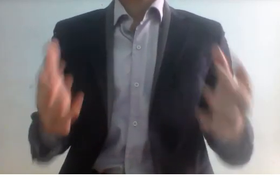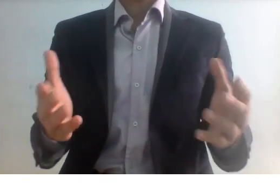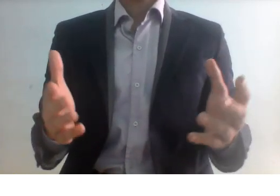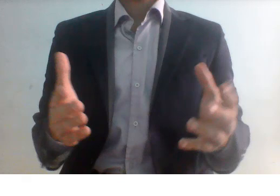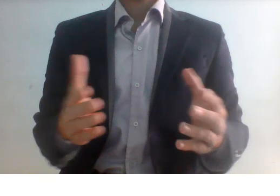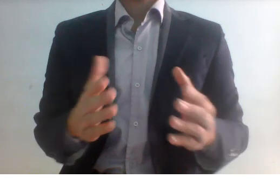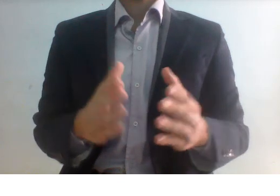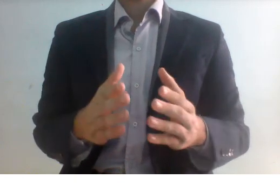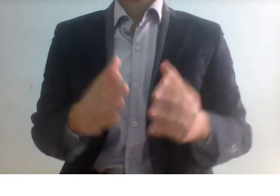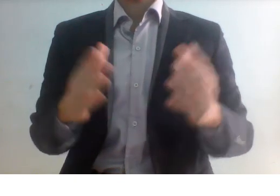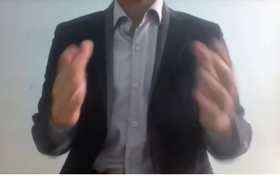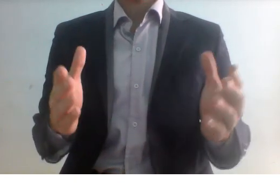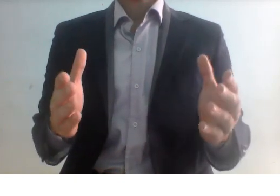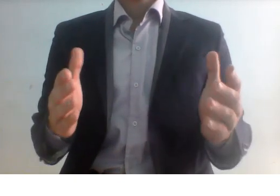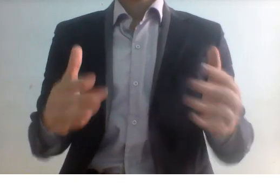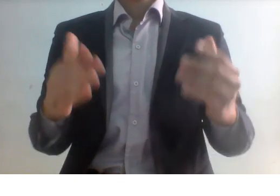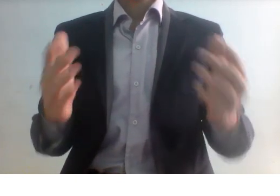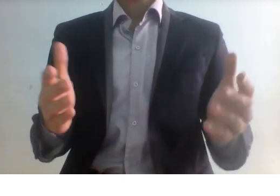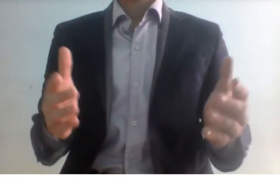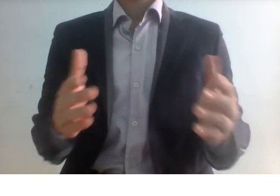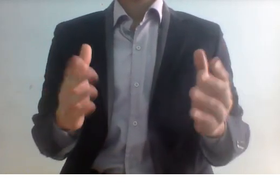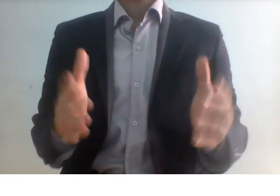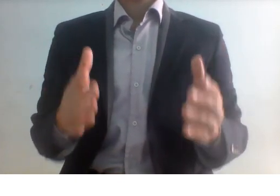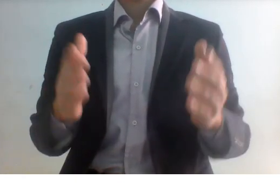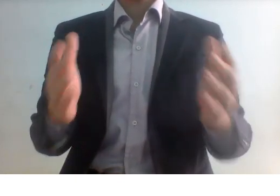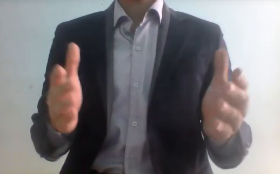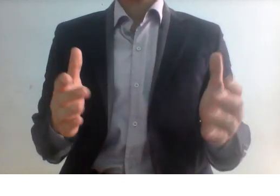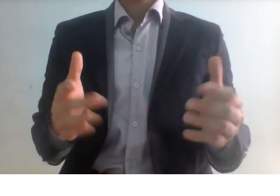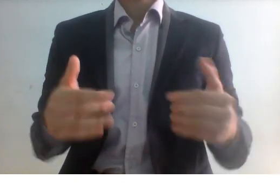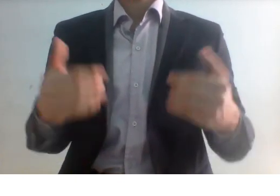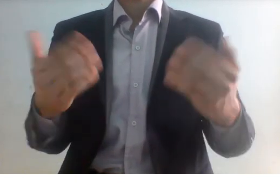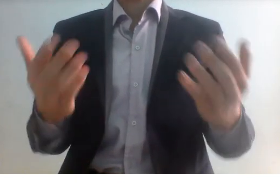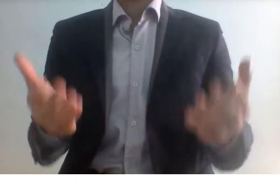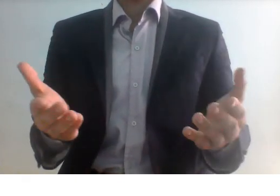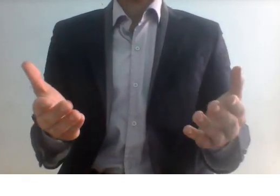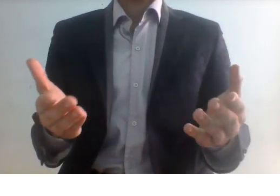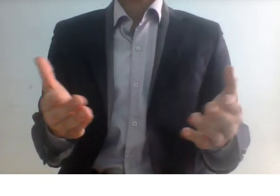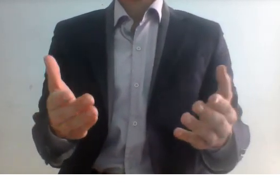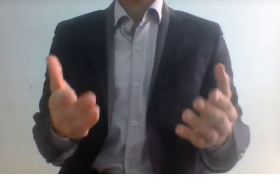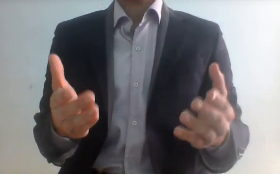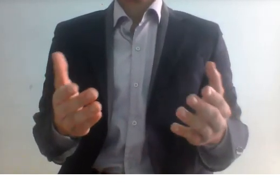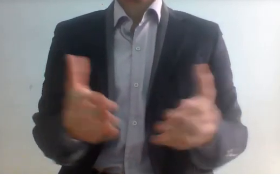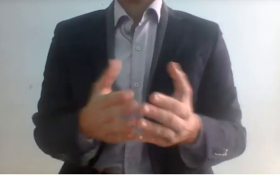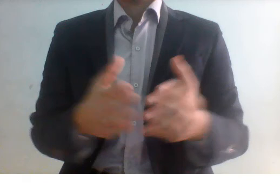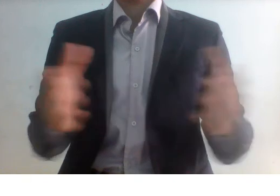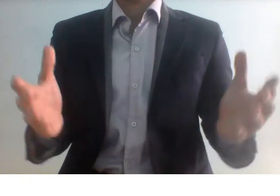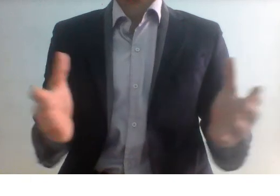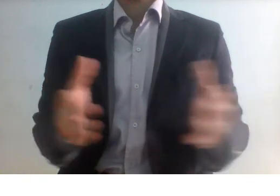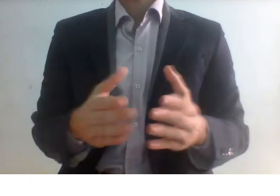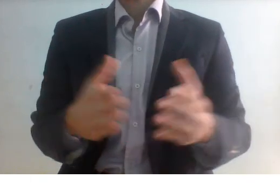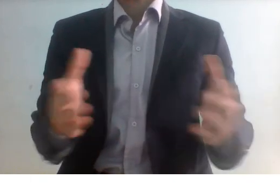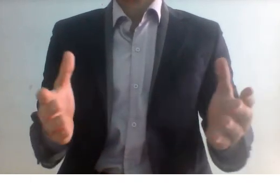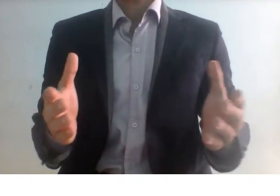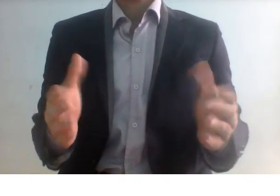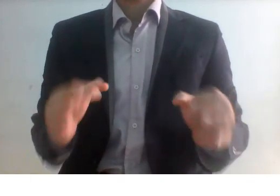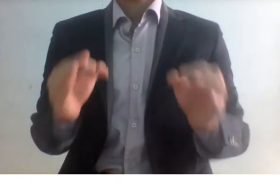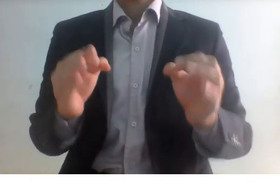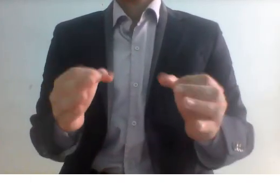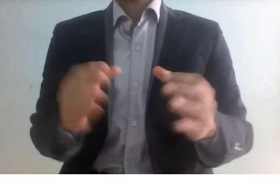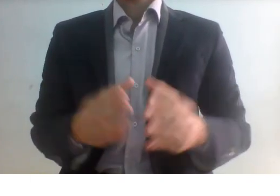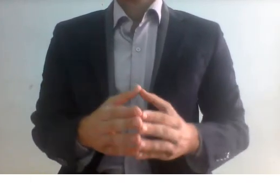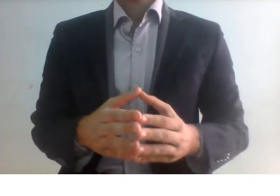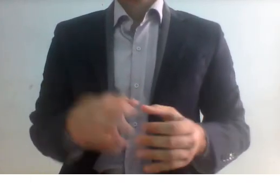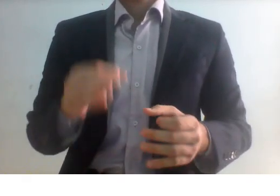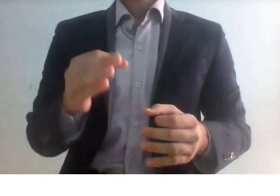los problemas muy graves que yo veo es que muchos políticos defendían que las personas fueran abusadas en el tema laboral, que